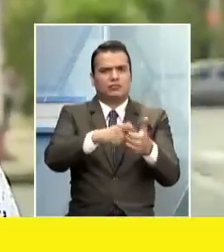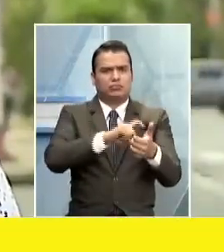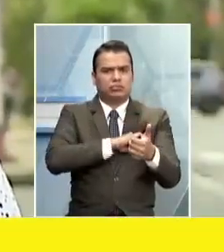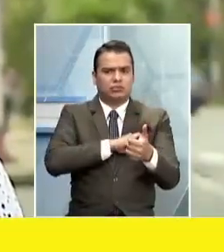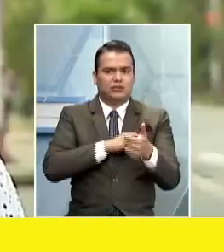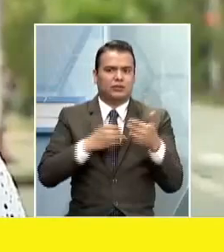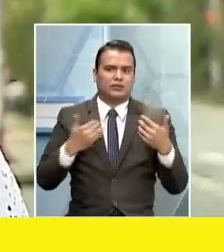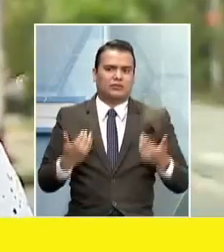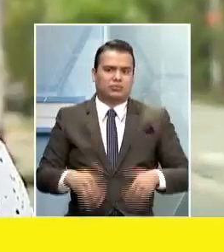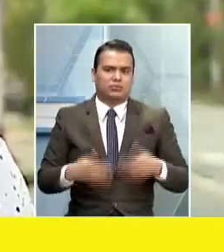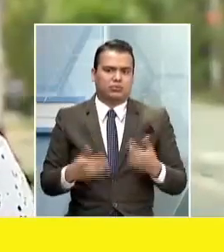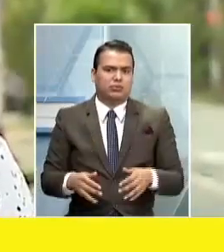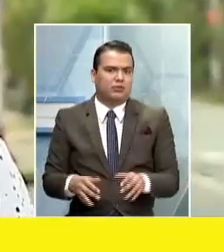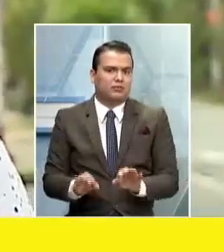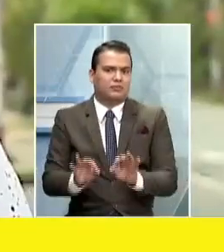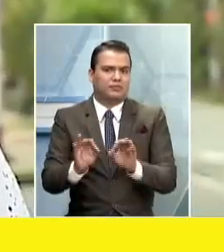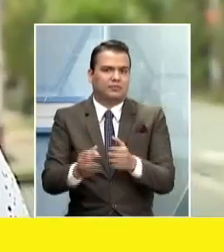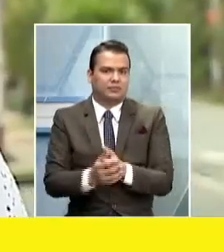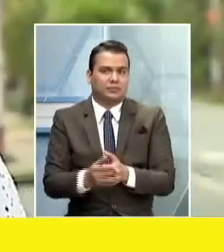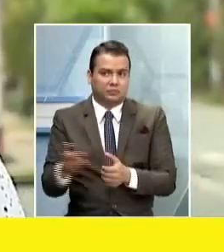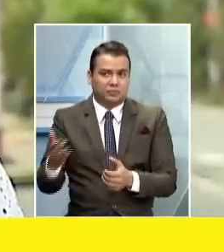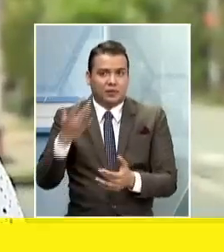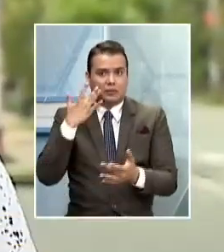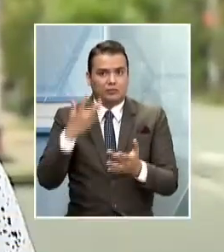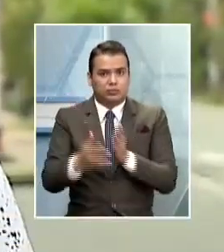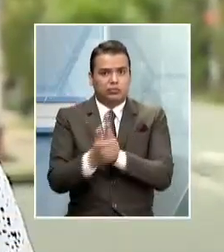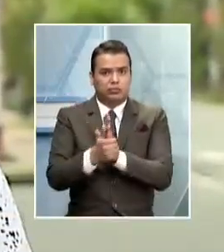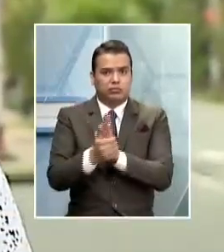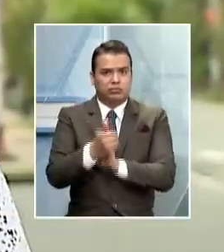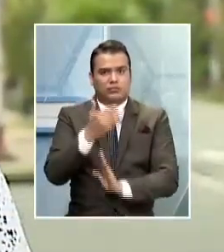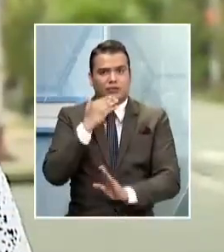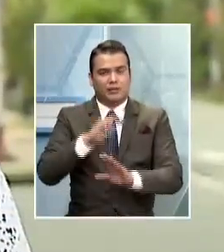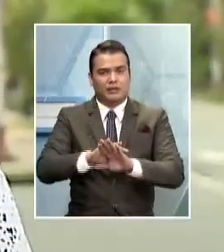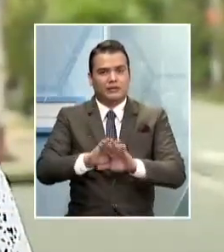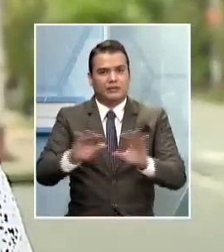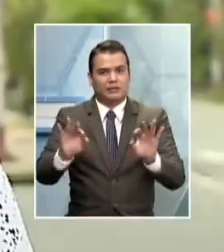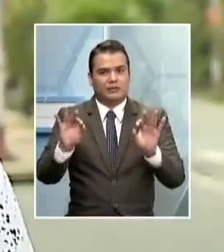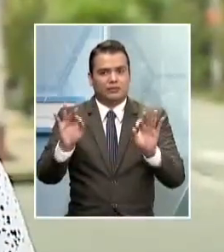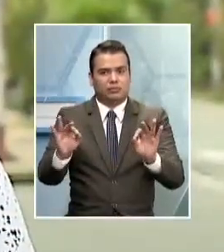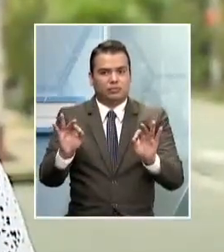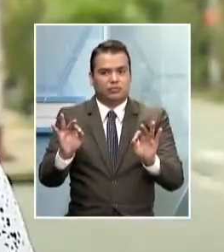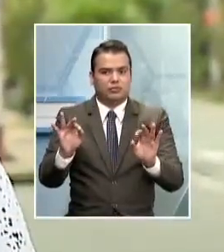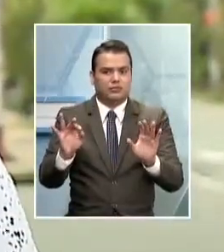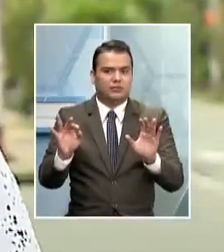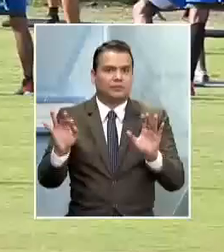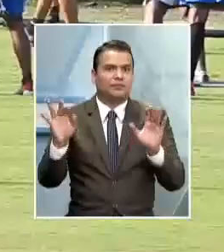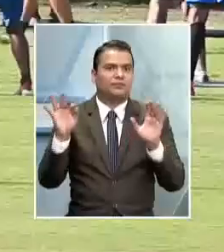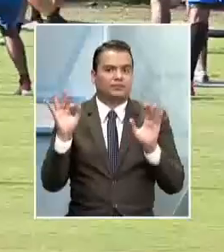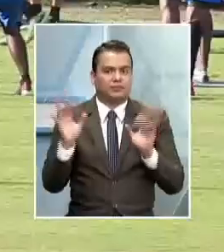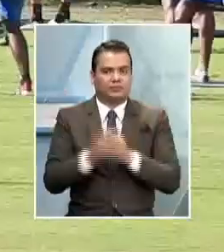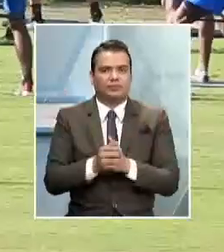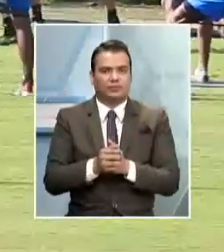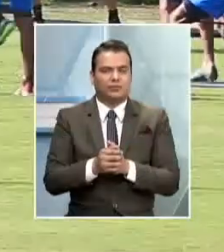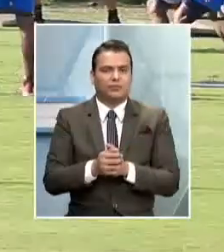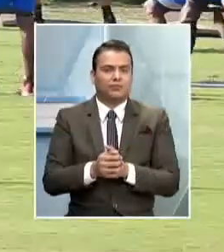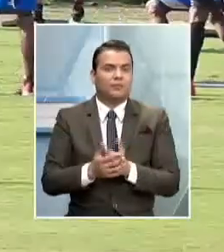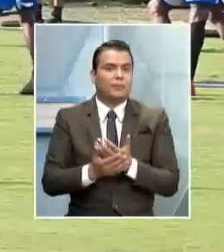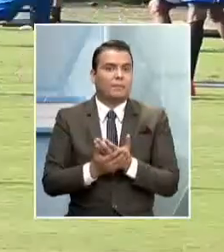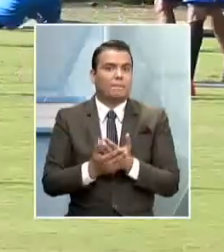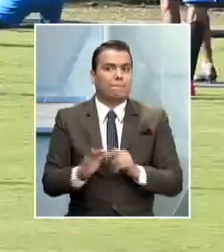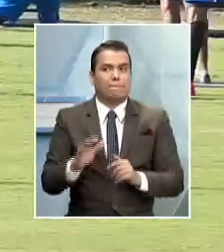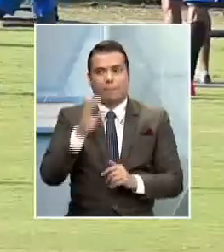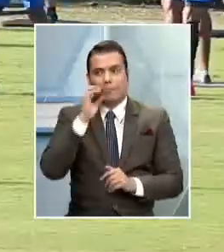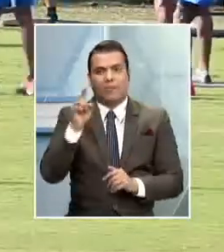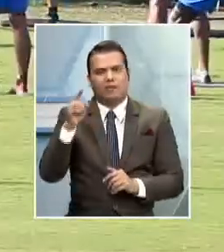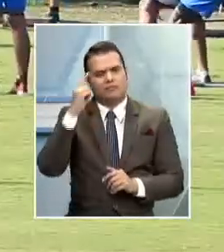difícil, pero Marco tiene las condiciones, lo ha demostrado, en el Tolima que es un gran jugador. De esta forma, Hamilton